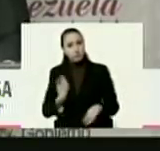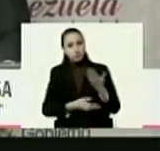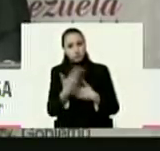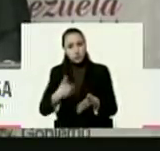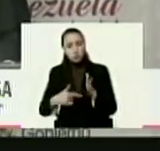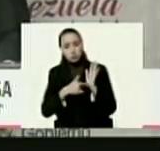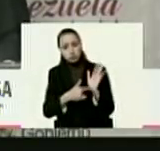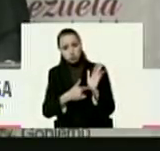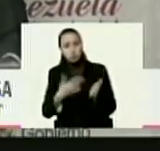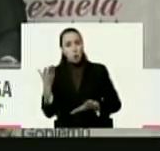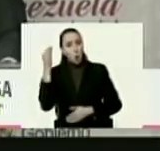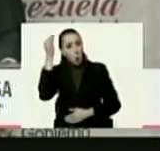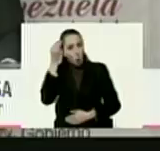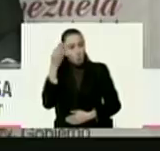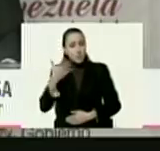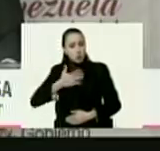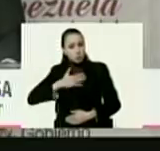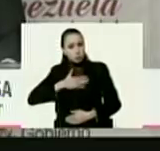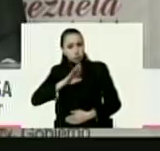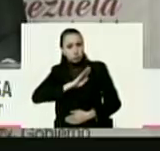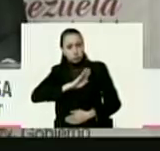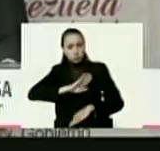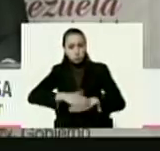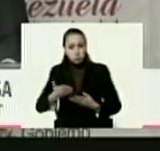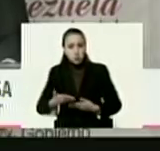nuestra opinión sobre